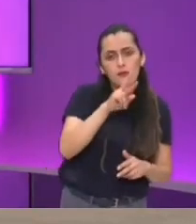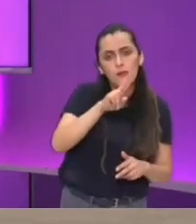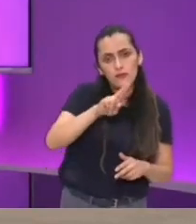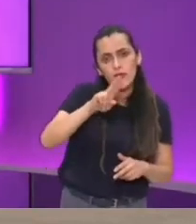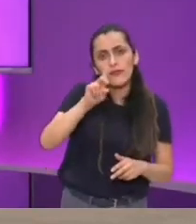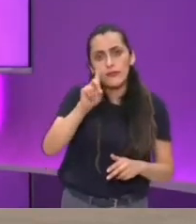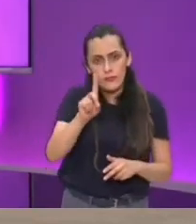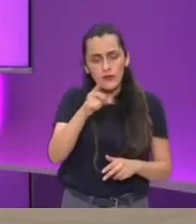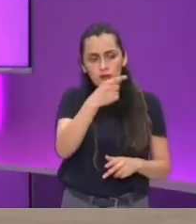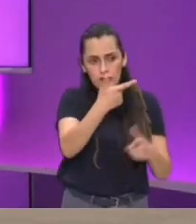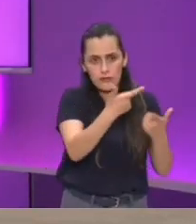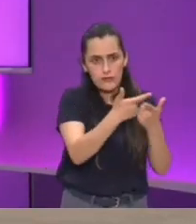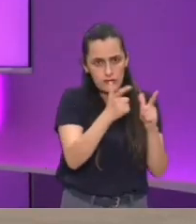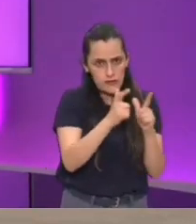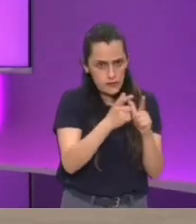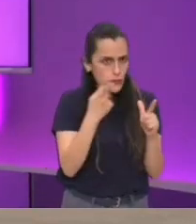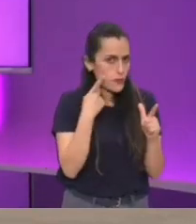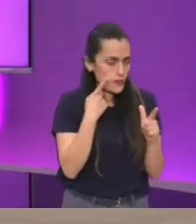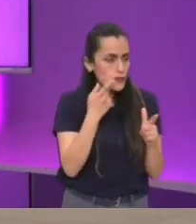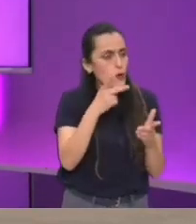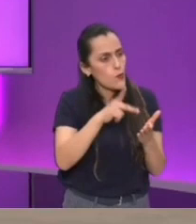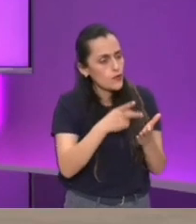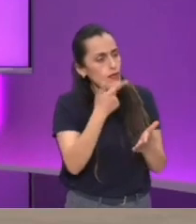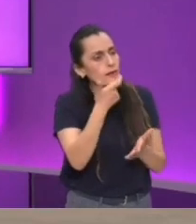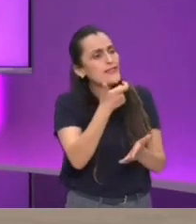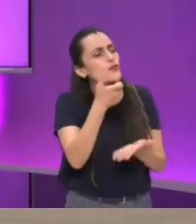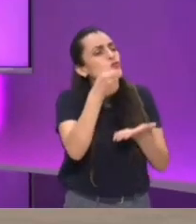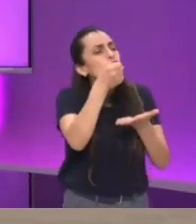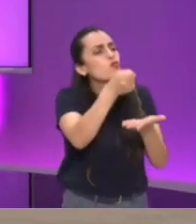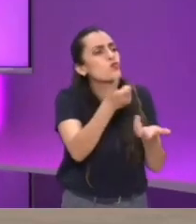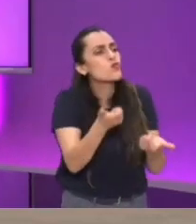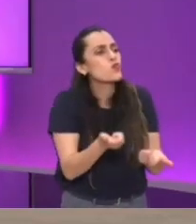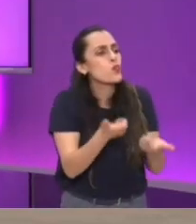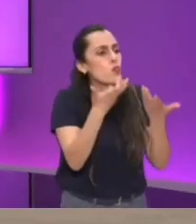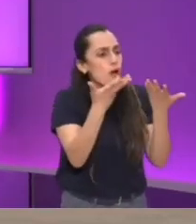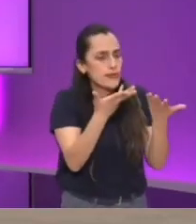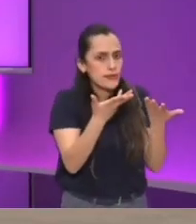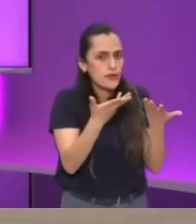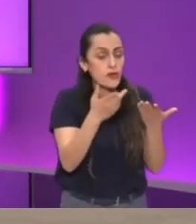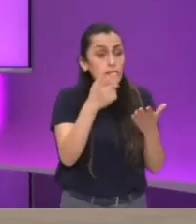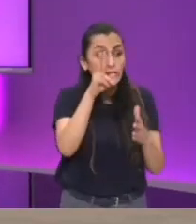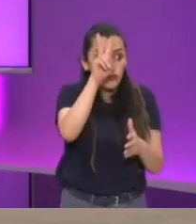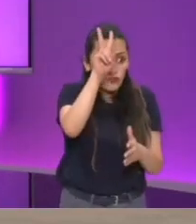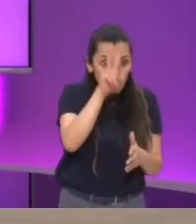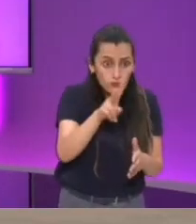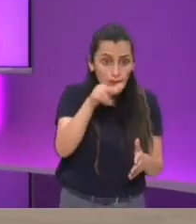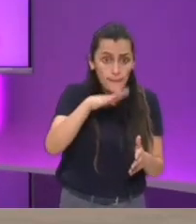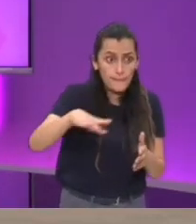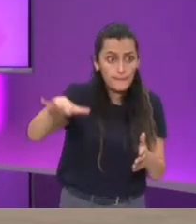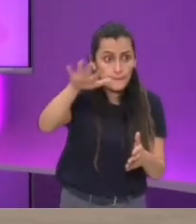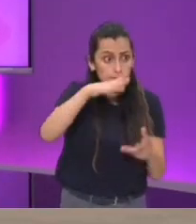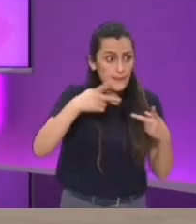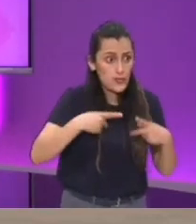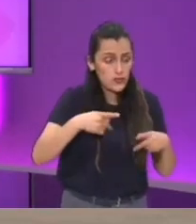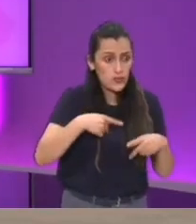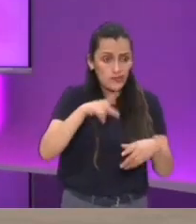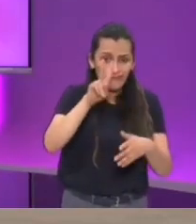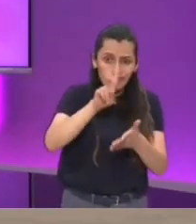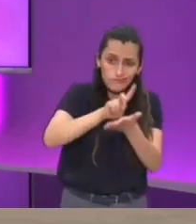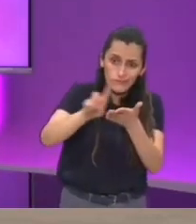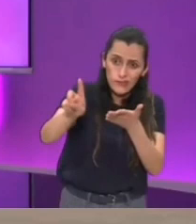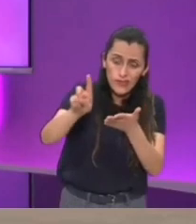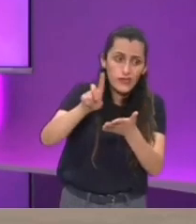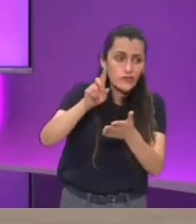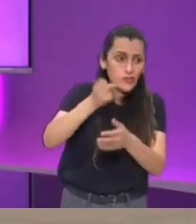le repetimos la pregunta. ¿Cuánto invertir y cómo hacer para que todas las personas tengan este derecho a